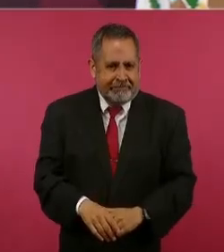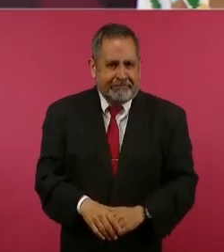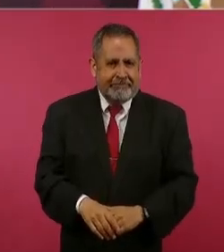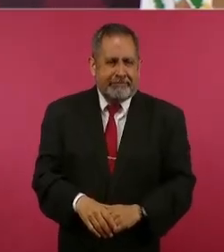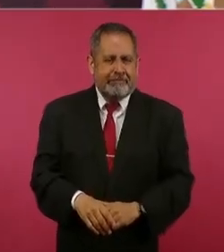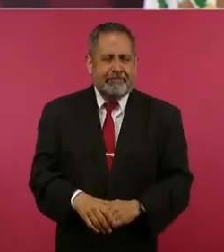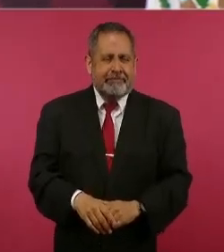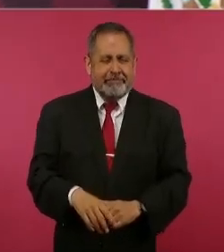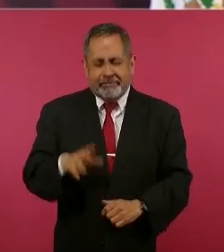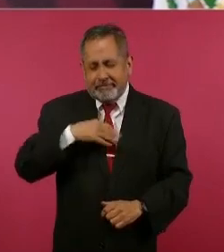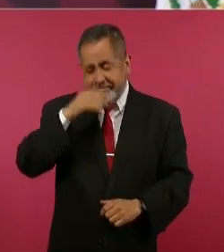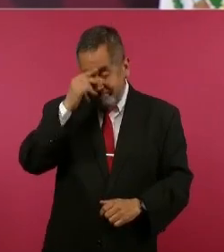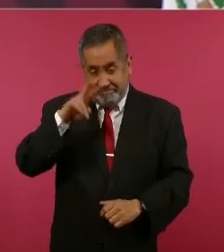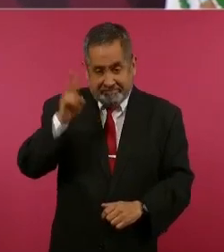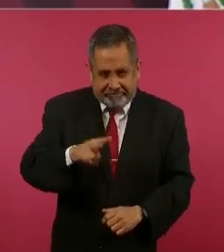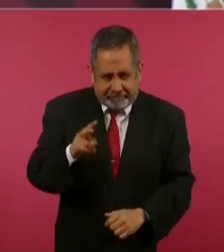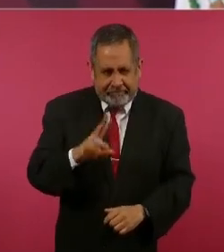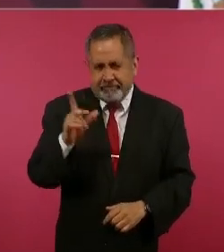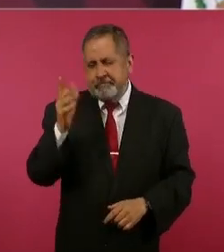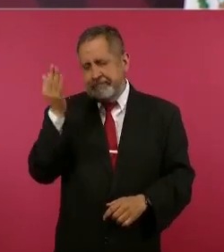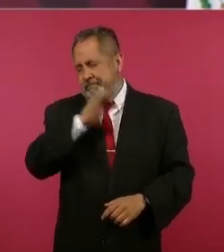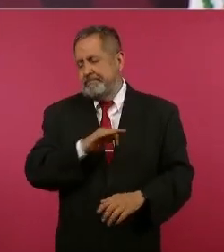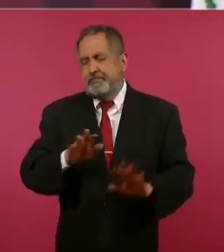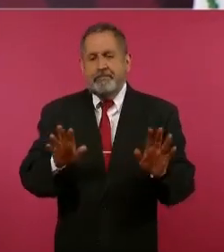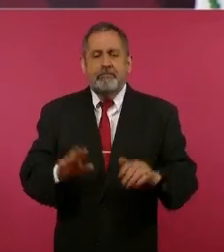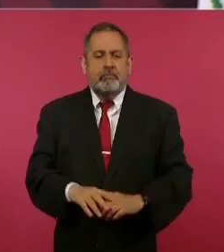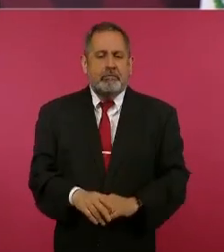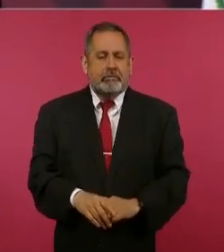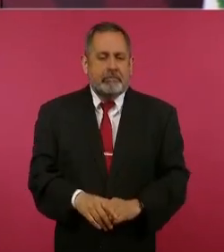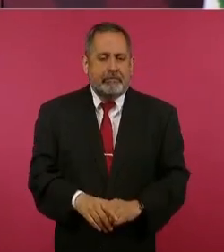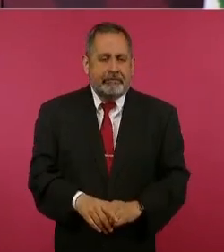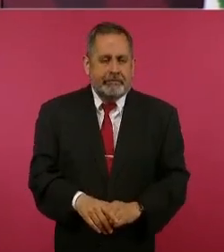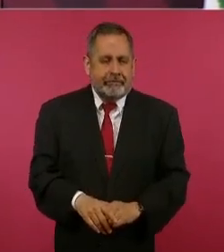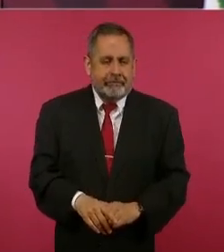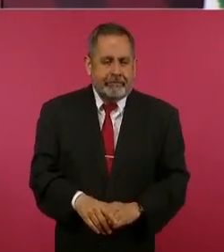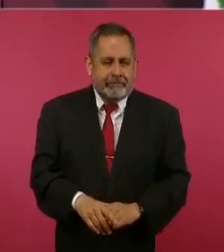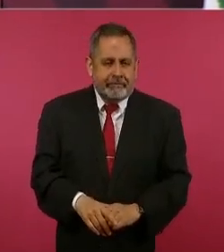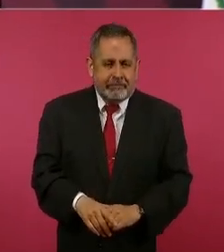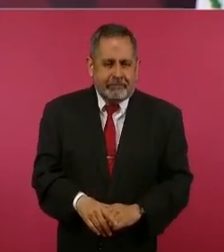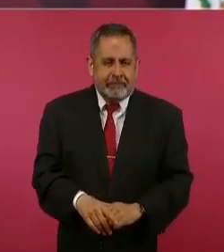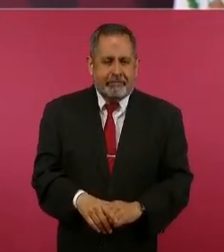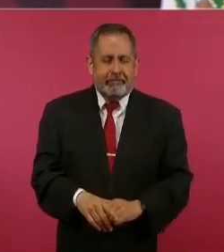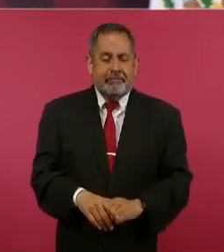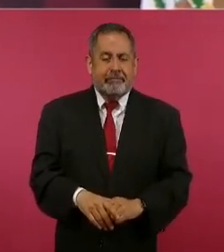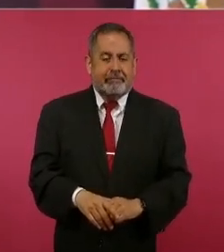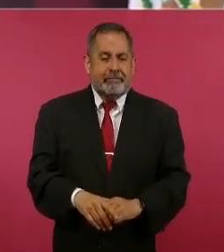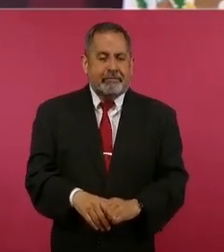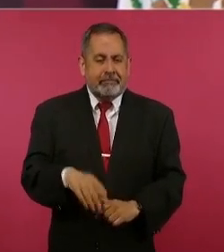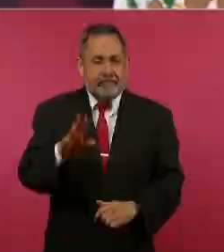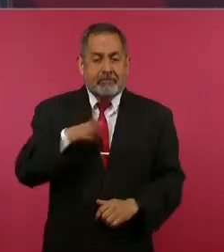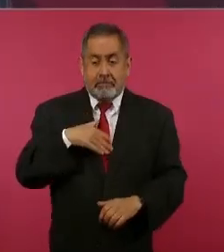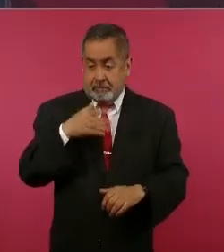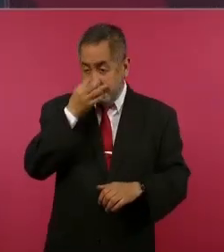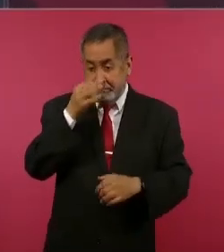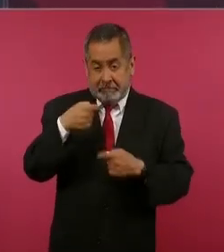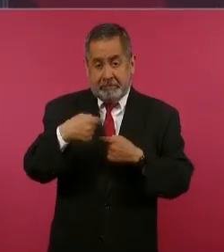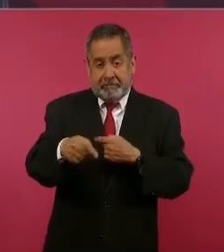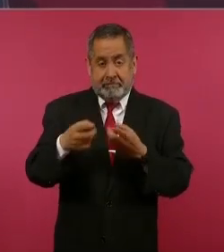Ya no lo dije. No, yo pensaba que era… No, es falso. No, que ya no voy a divorciar